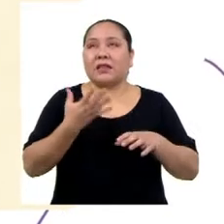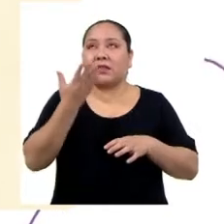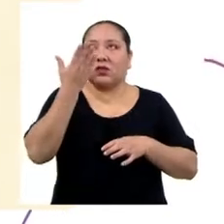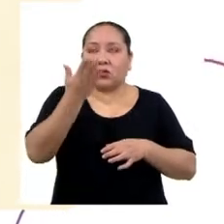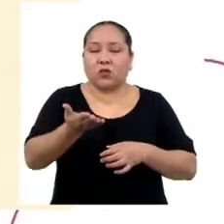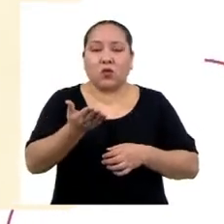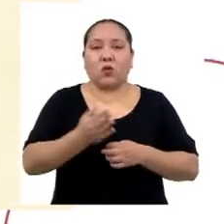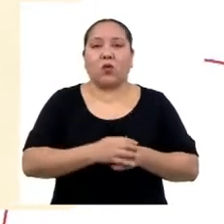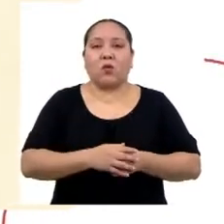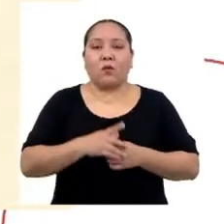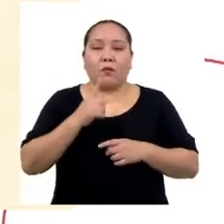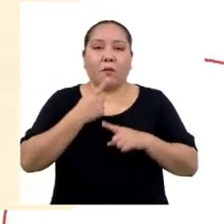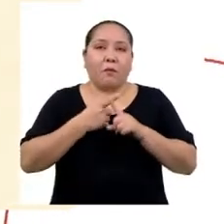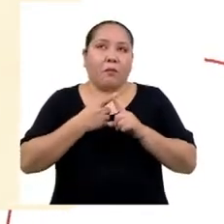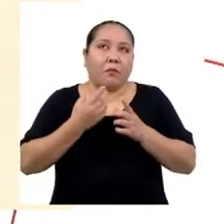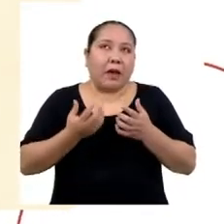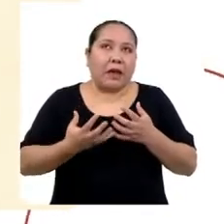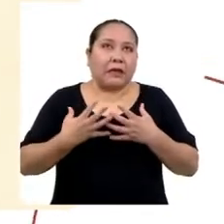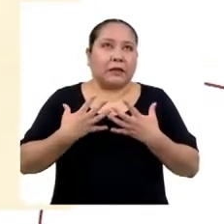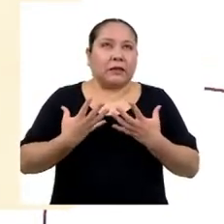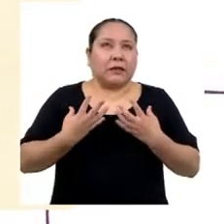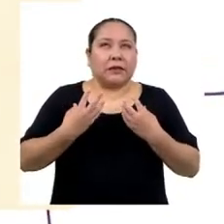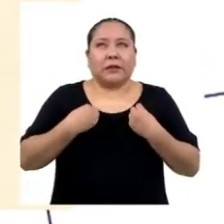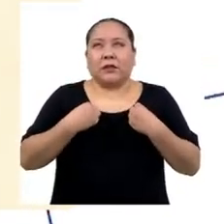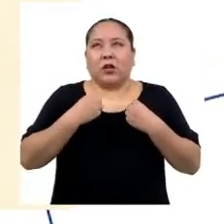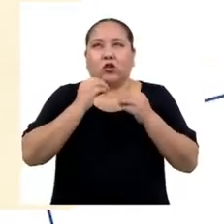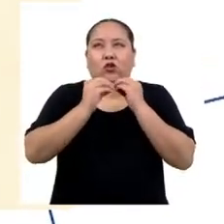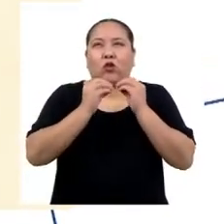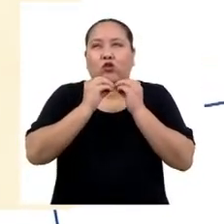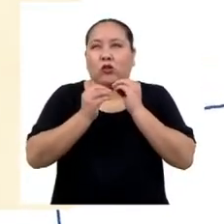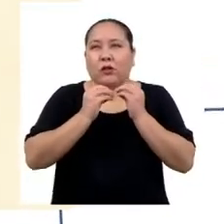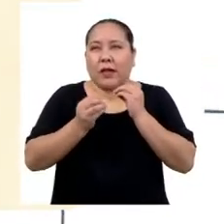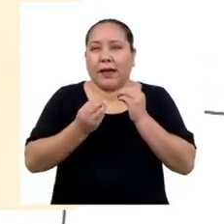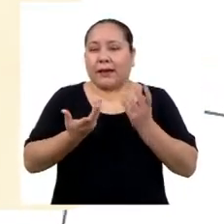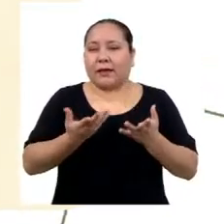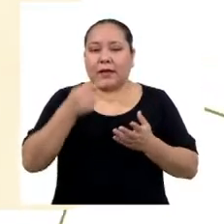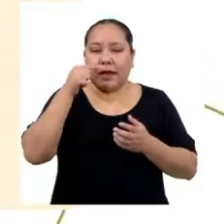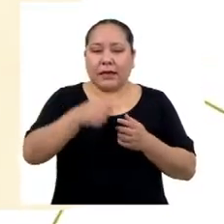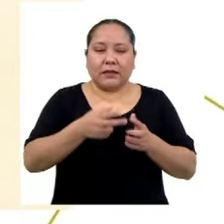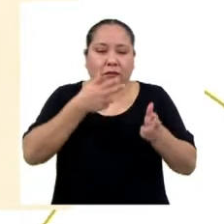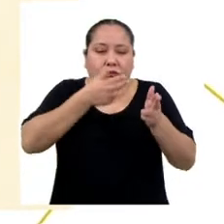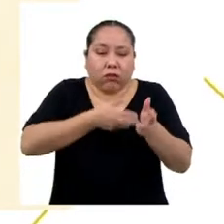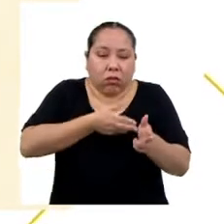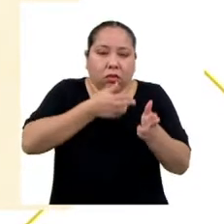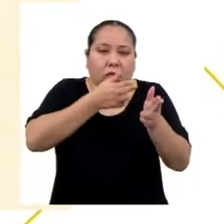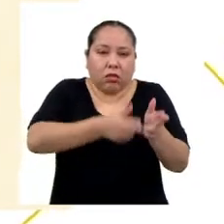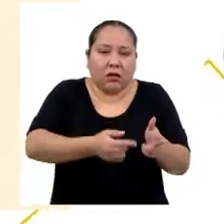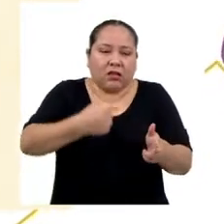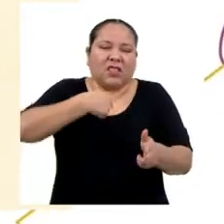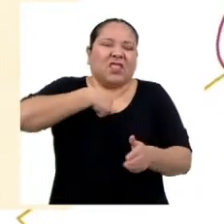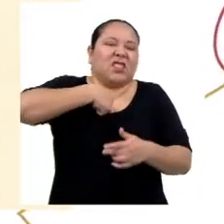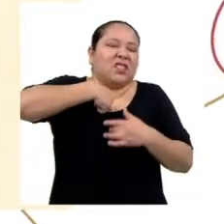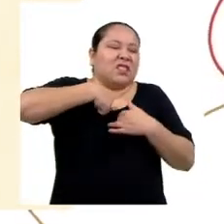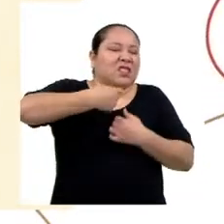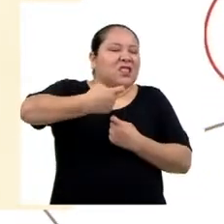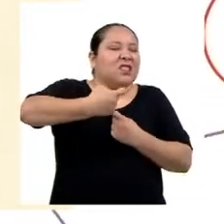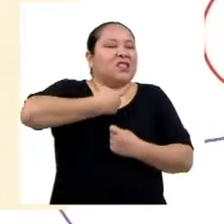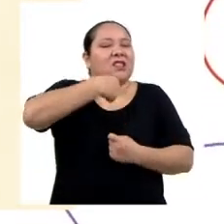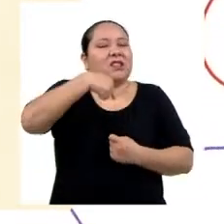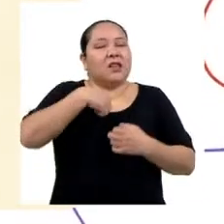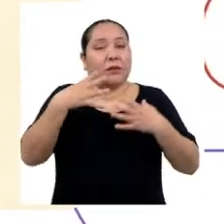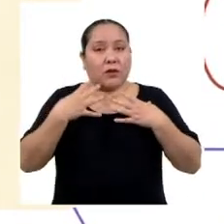realizarías para sobrellevar el impacto que tiene el tráfico vehicular en tu salud? Y las alternativas serían las